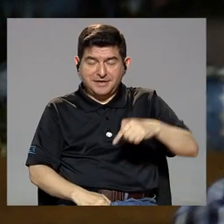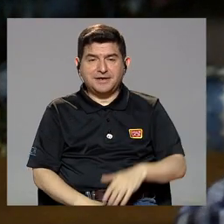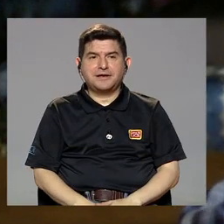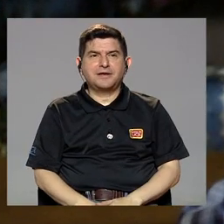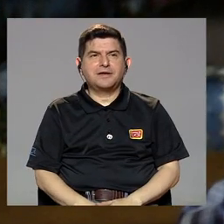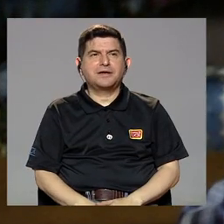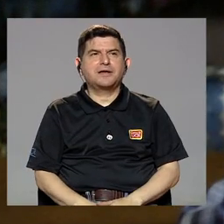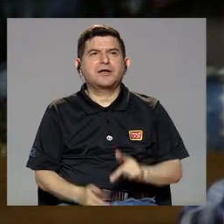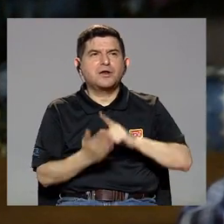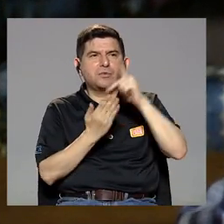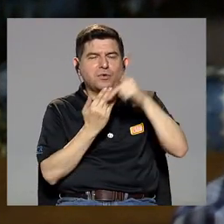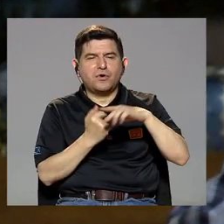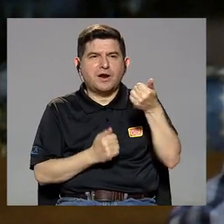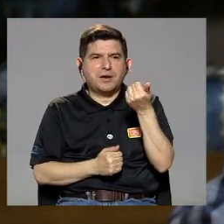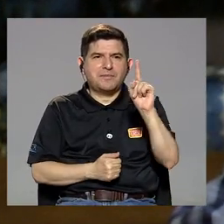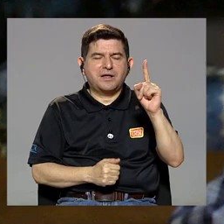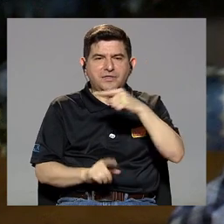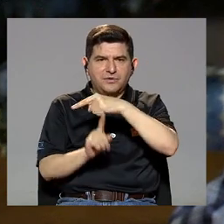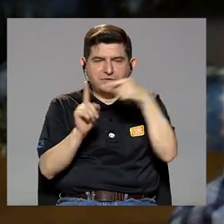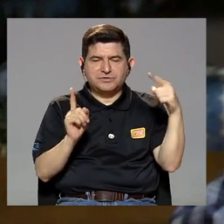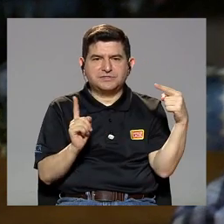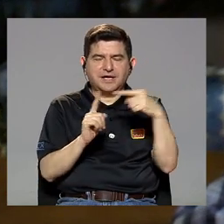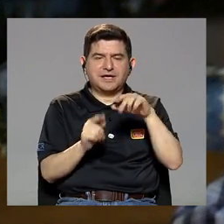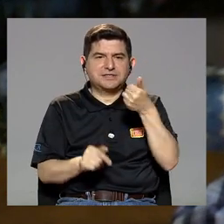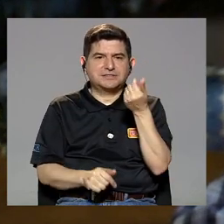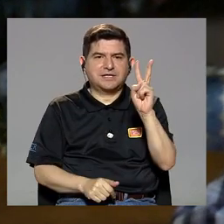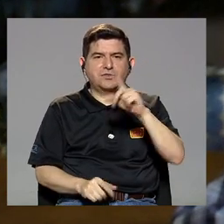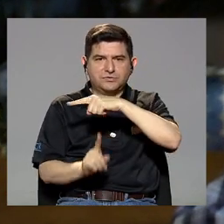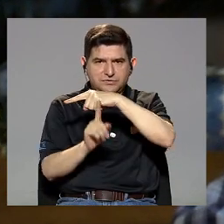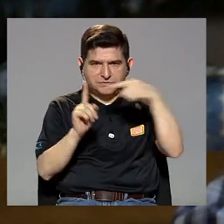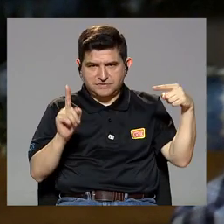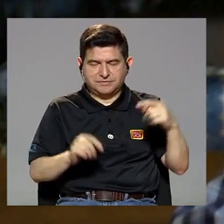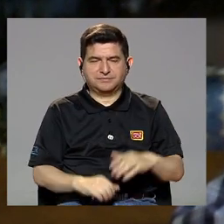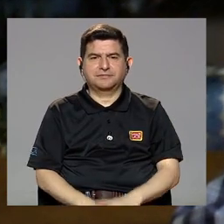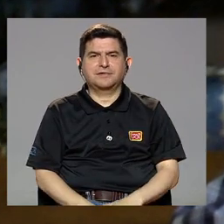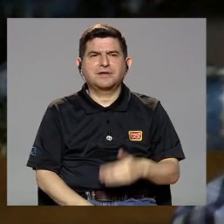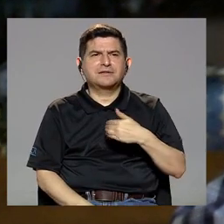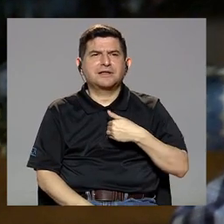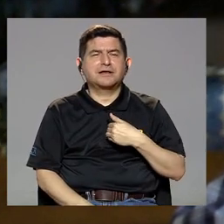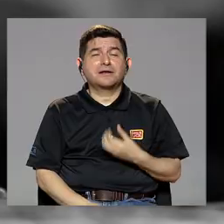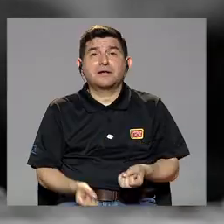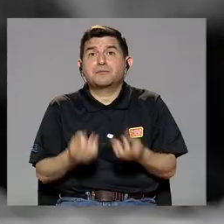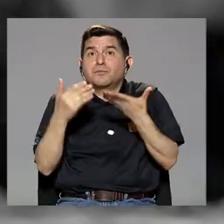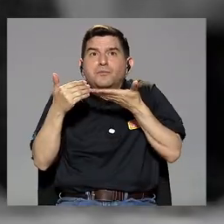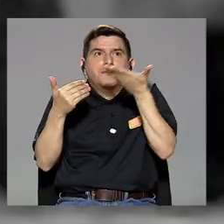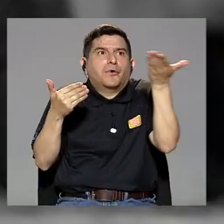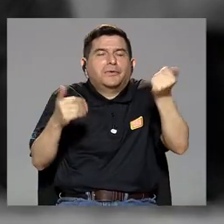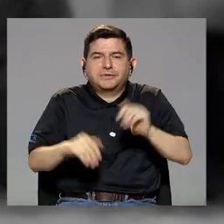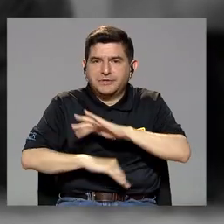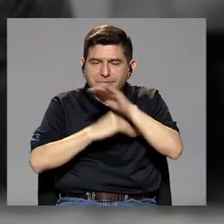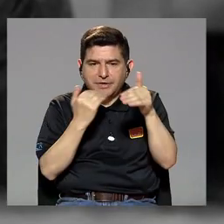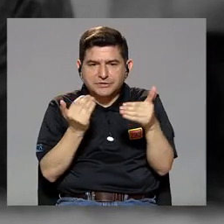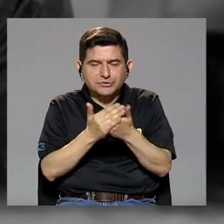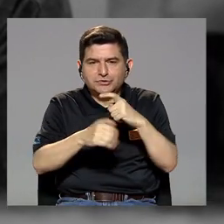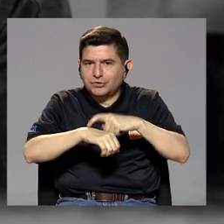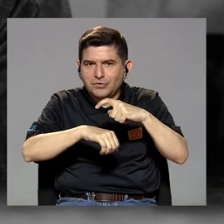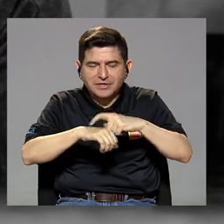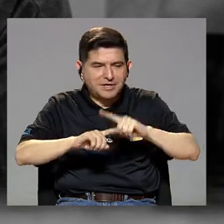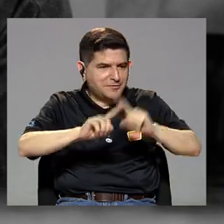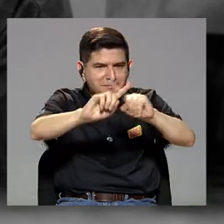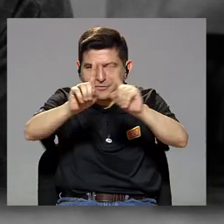26 mediados y media donde habían mil cosas todos los días habían cosas